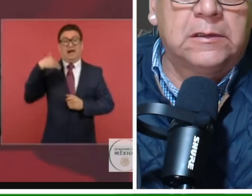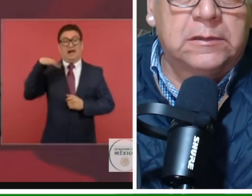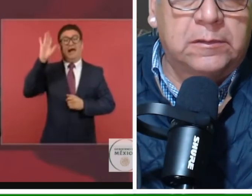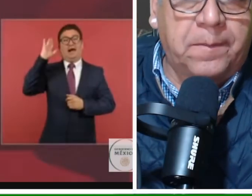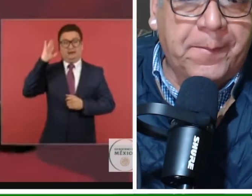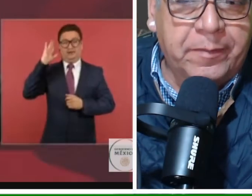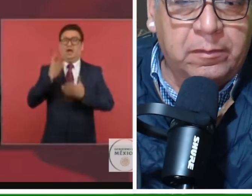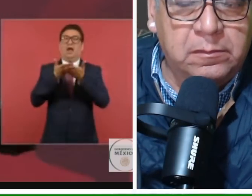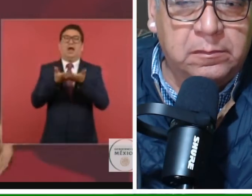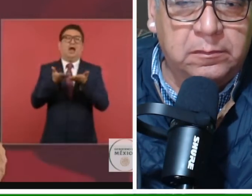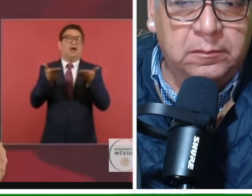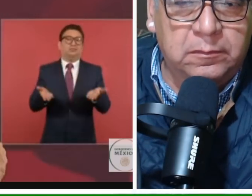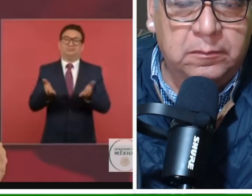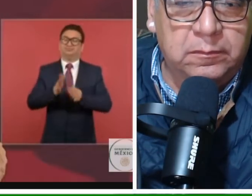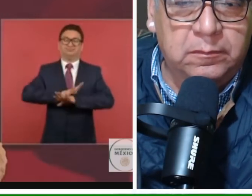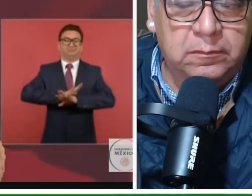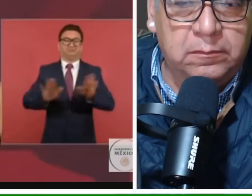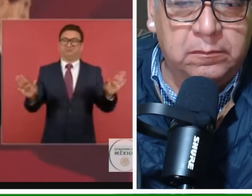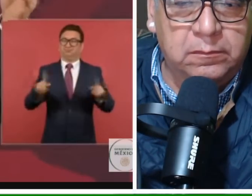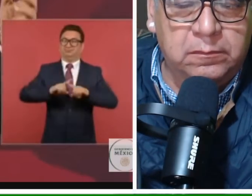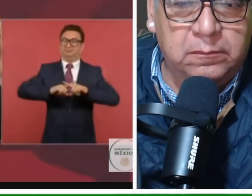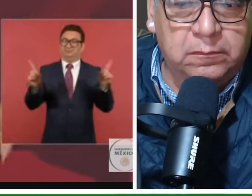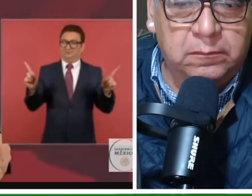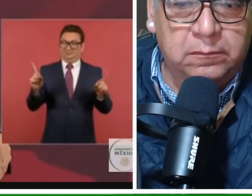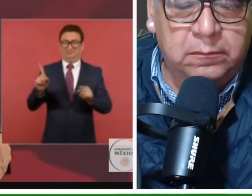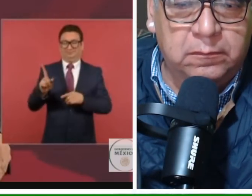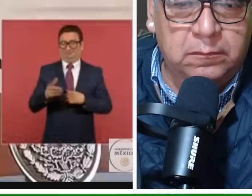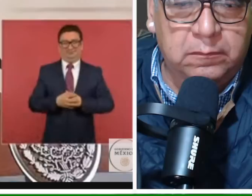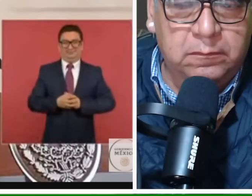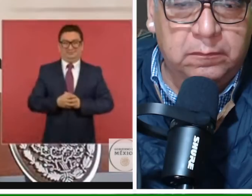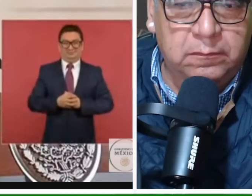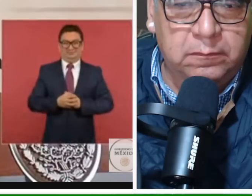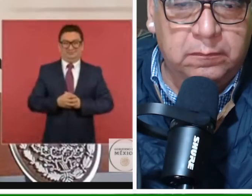Afortunadamente, ahora no. Ya se les